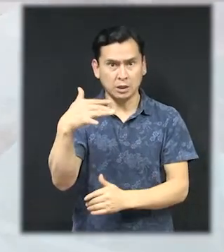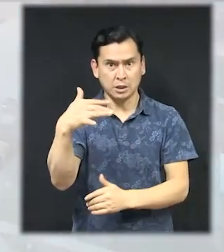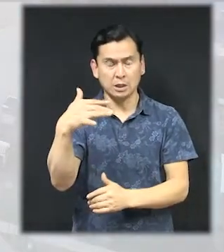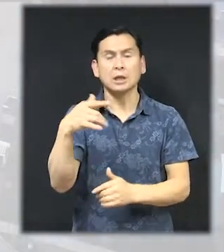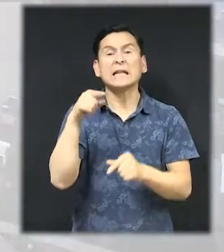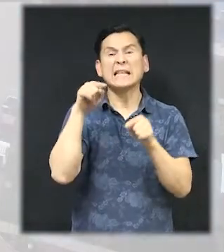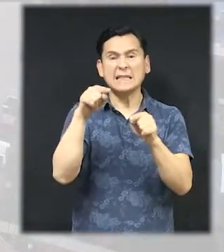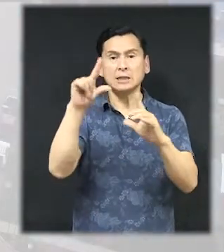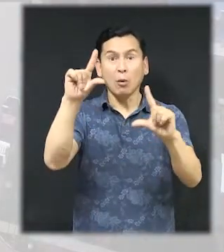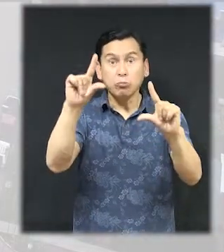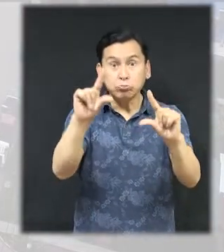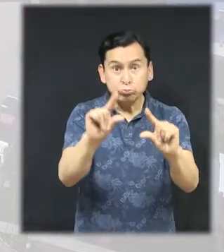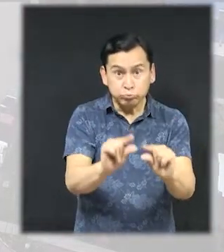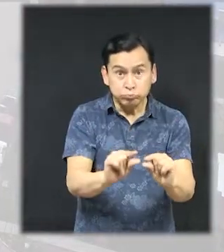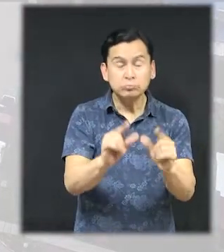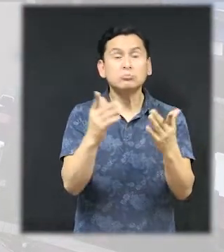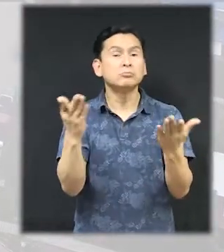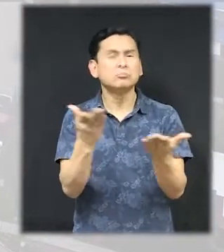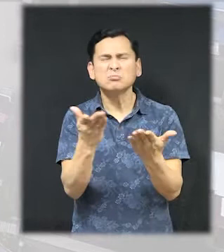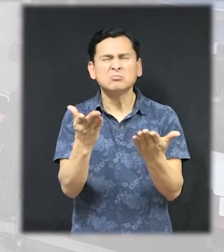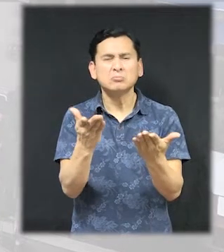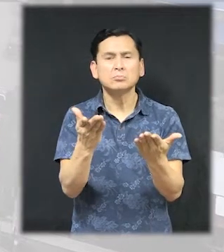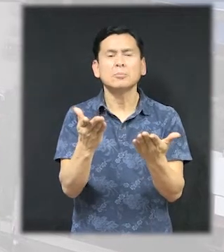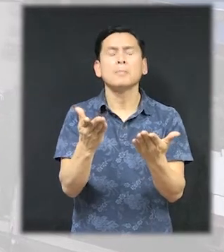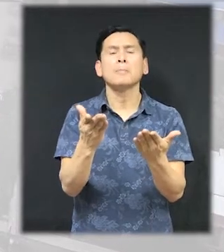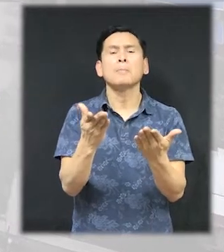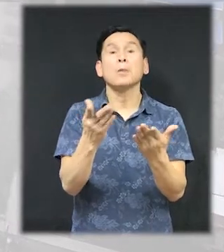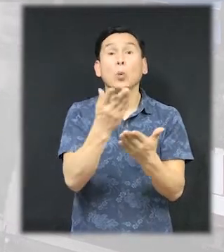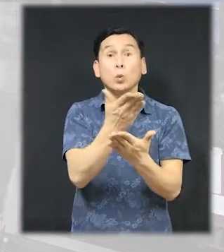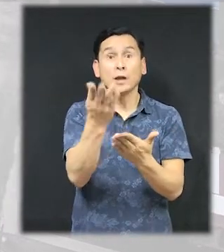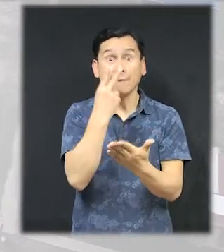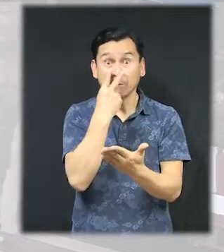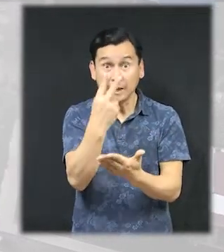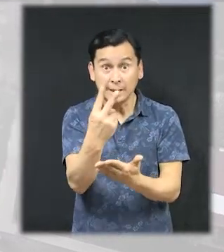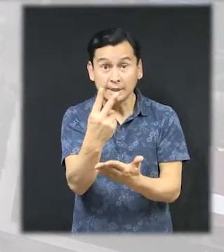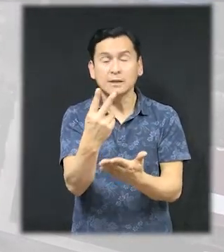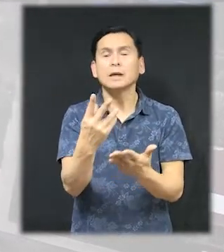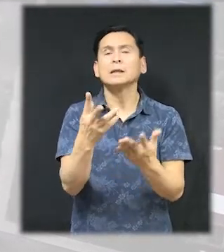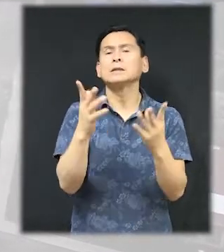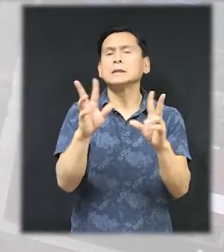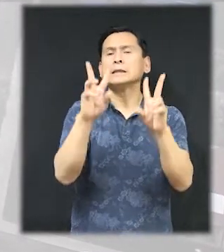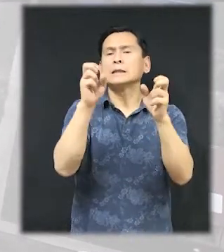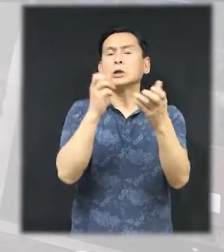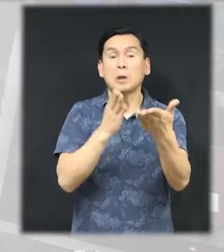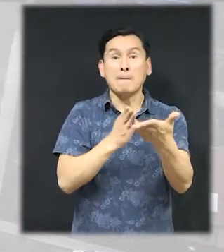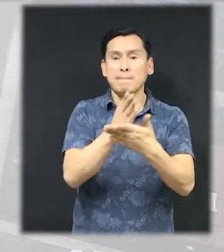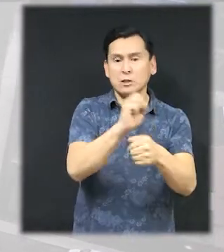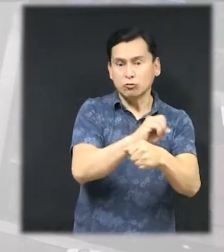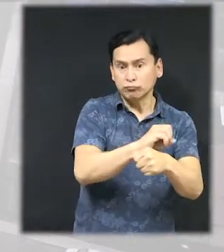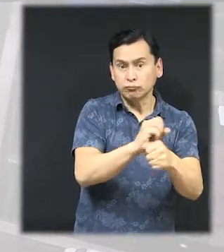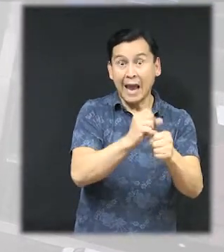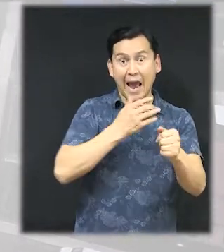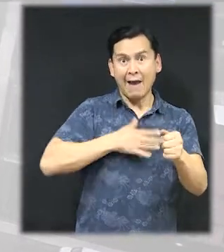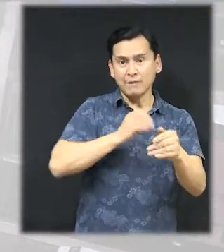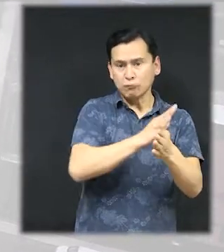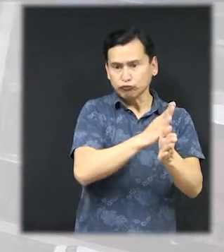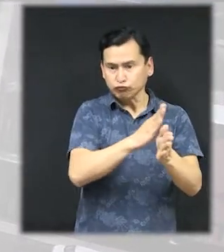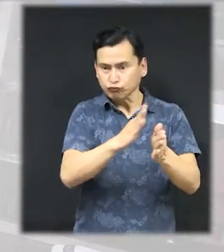caída, fundamentalmente, como ustedes la ven, tiene que ver con el inicio de la pandemia en el mes de abril, se